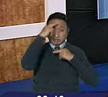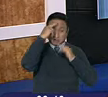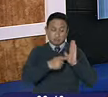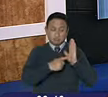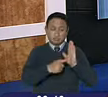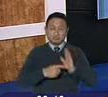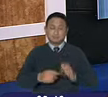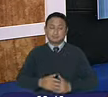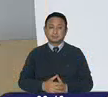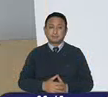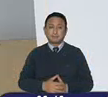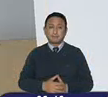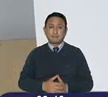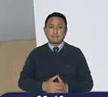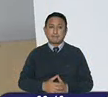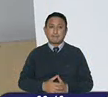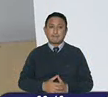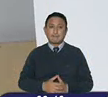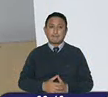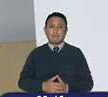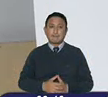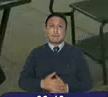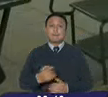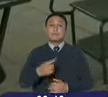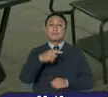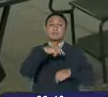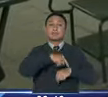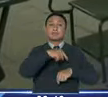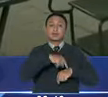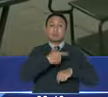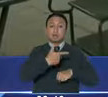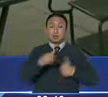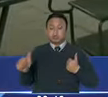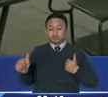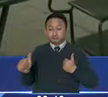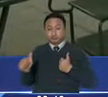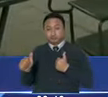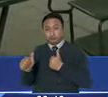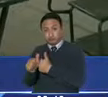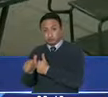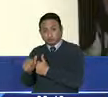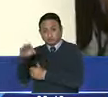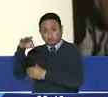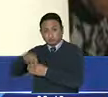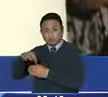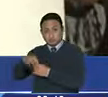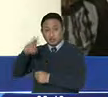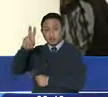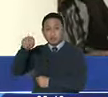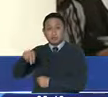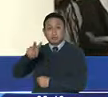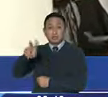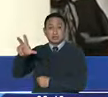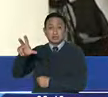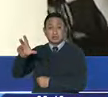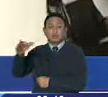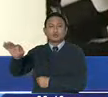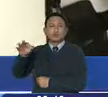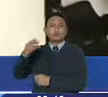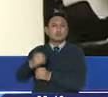contamos. El tiempo cada vez se acorta para las elecciones seccionales 2023 y el documento obligatorio que usted